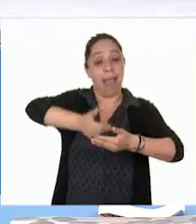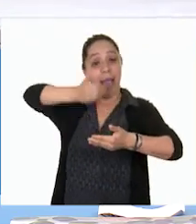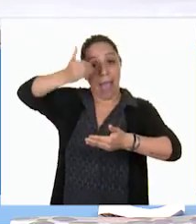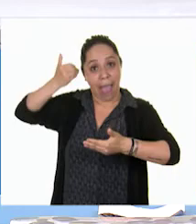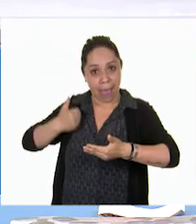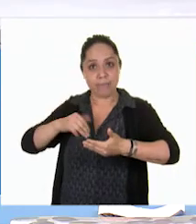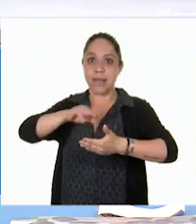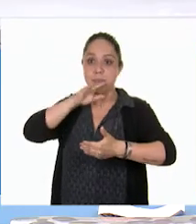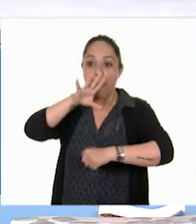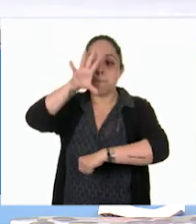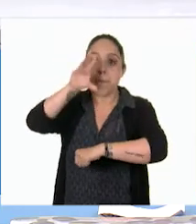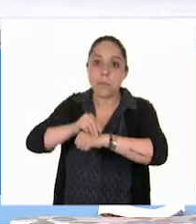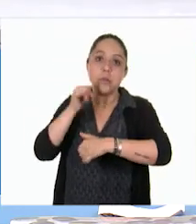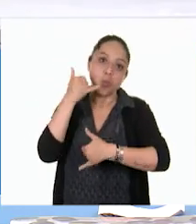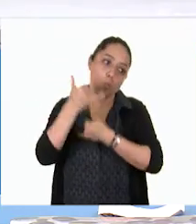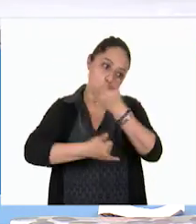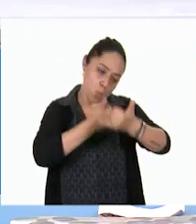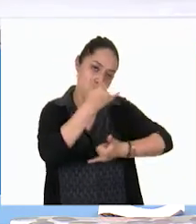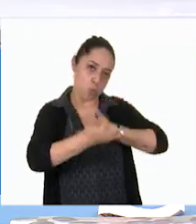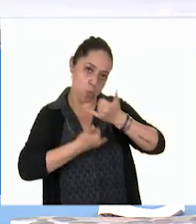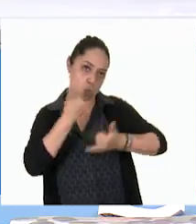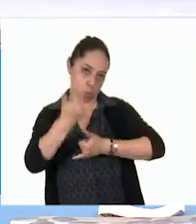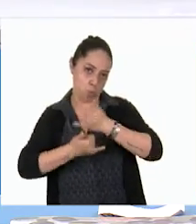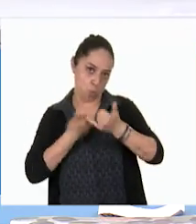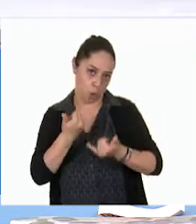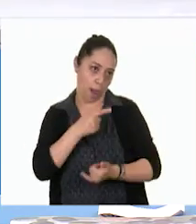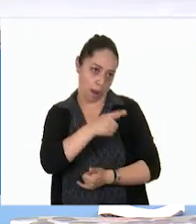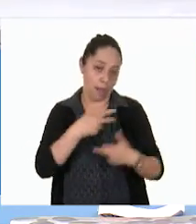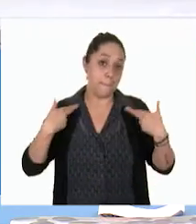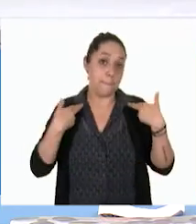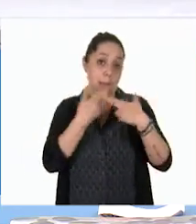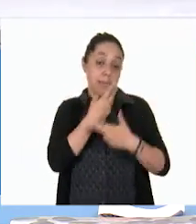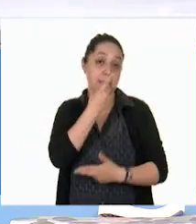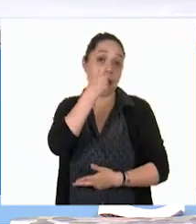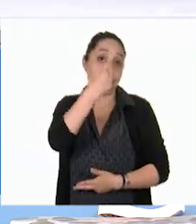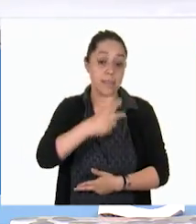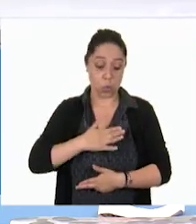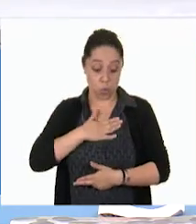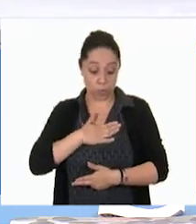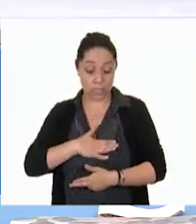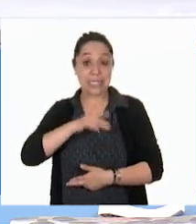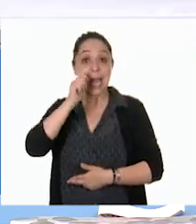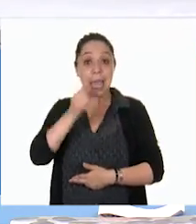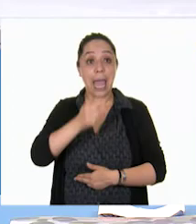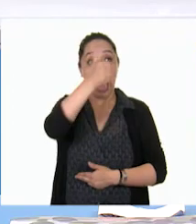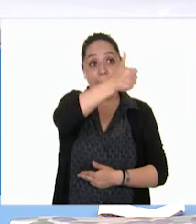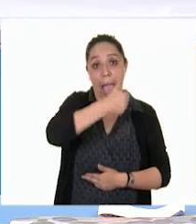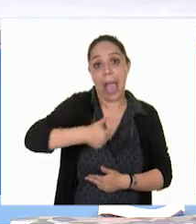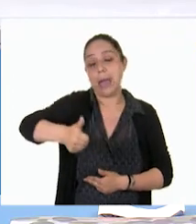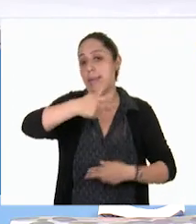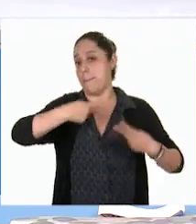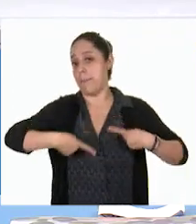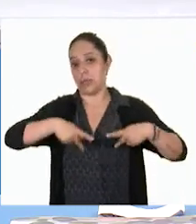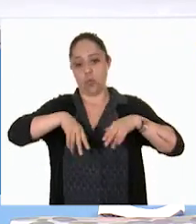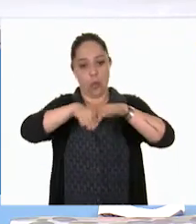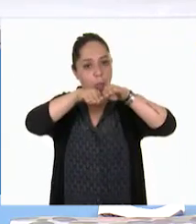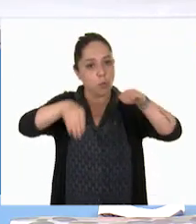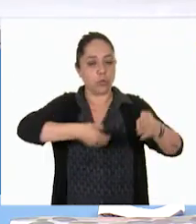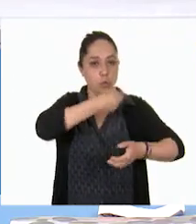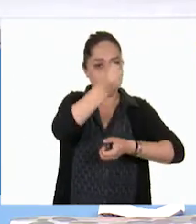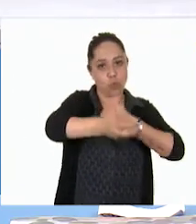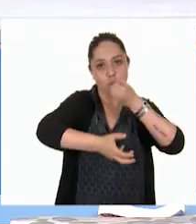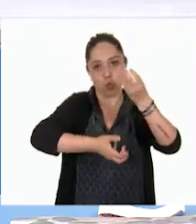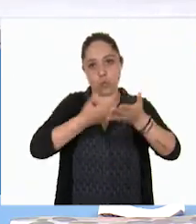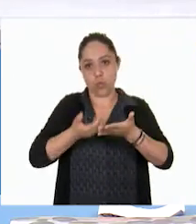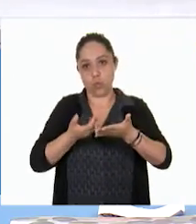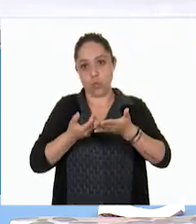anteriores. Entonces, como dijo la maestra Cari, la justicia es darle a cada quien lo que le corresponde. Ya le tocaba el